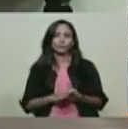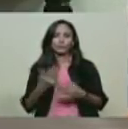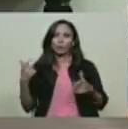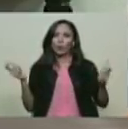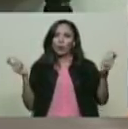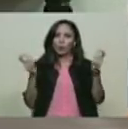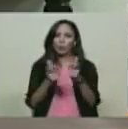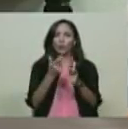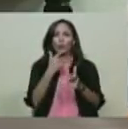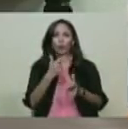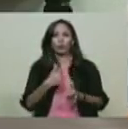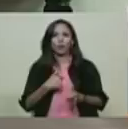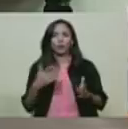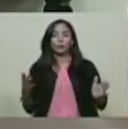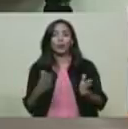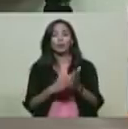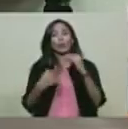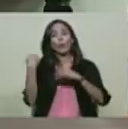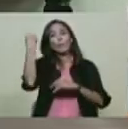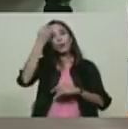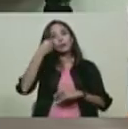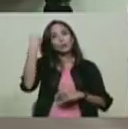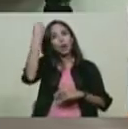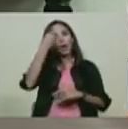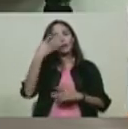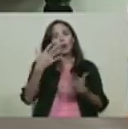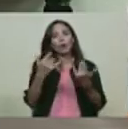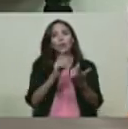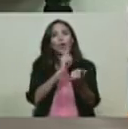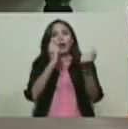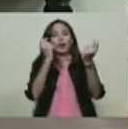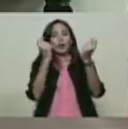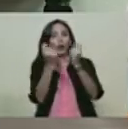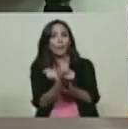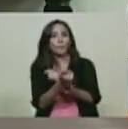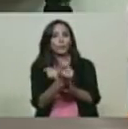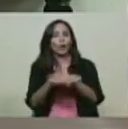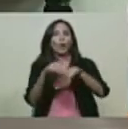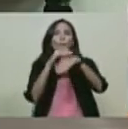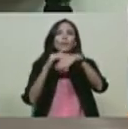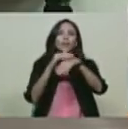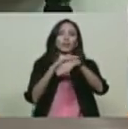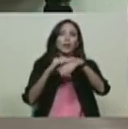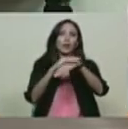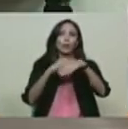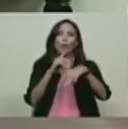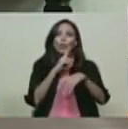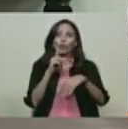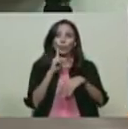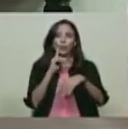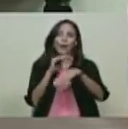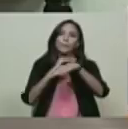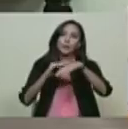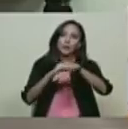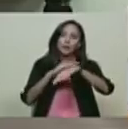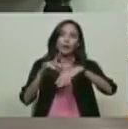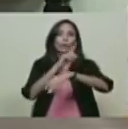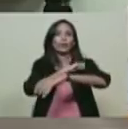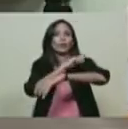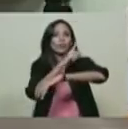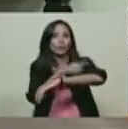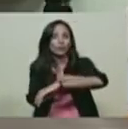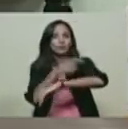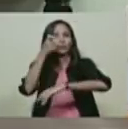allí, bueno, estoy pensando en darle un carácter popular a los ministerios, que sean ministerios del poder